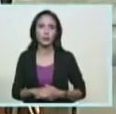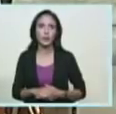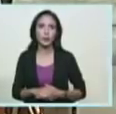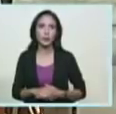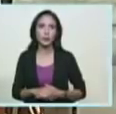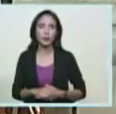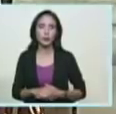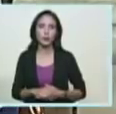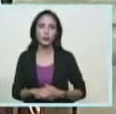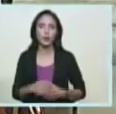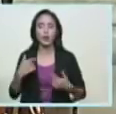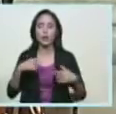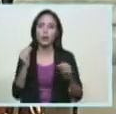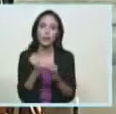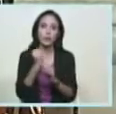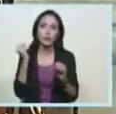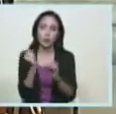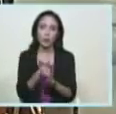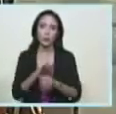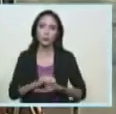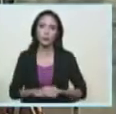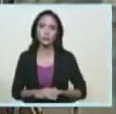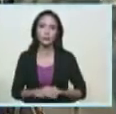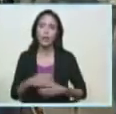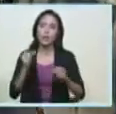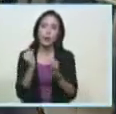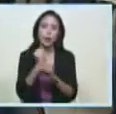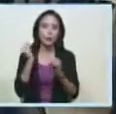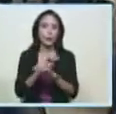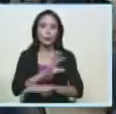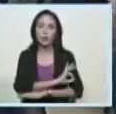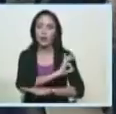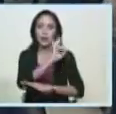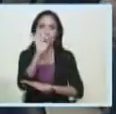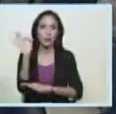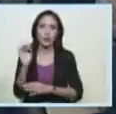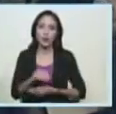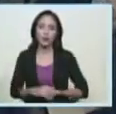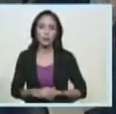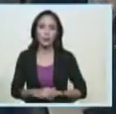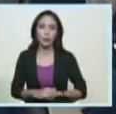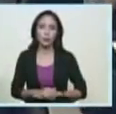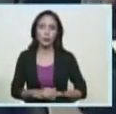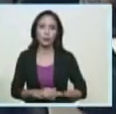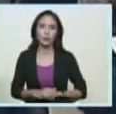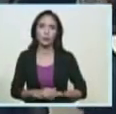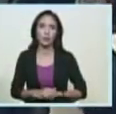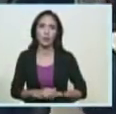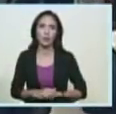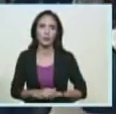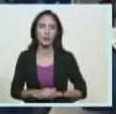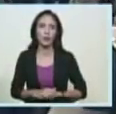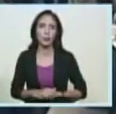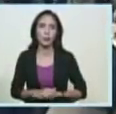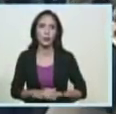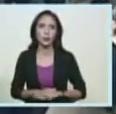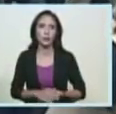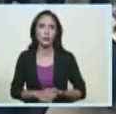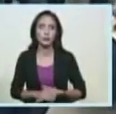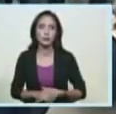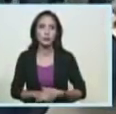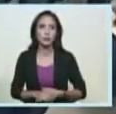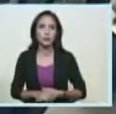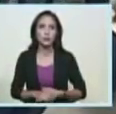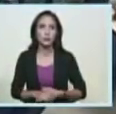durante la tarde de hoy en una jornada intensa de revisión del programa de recuperación